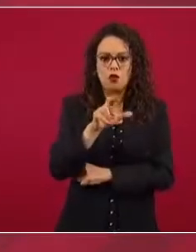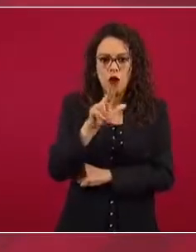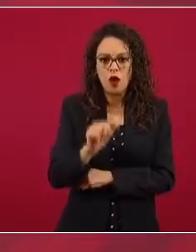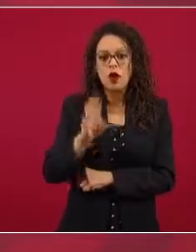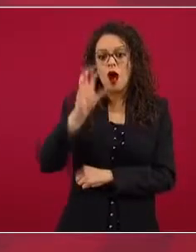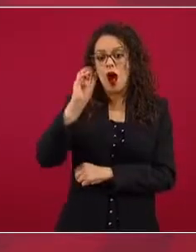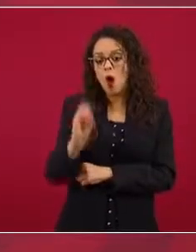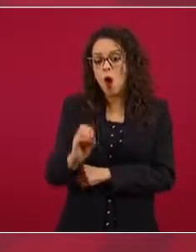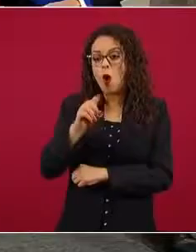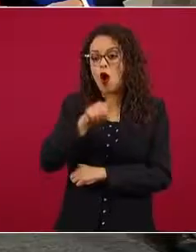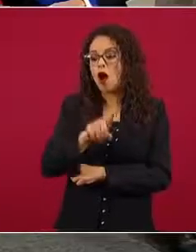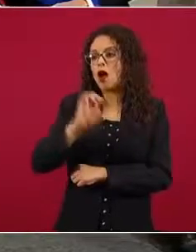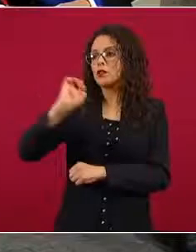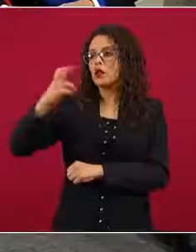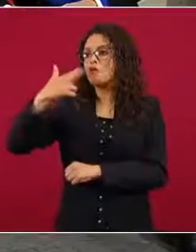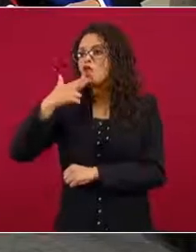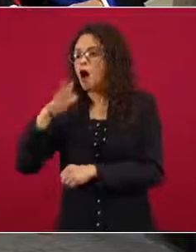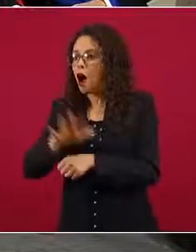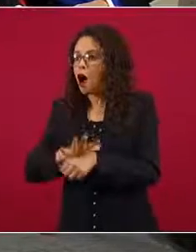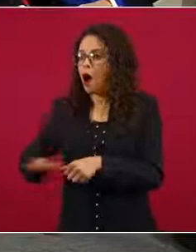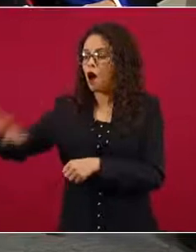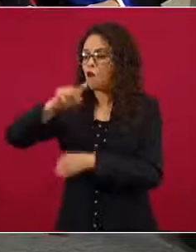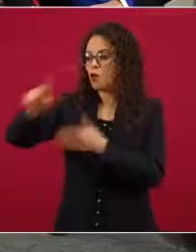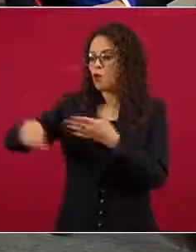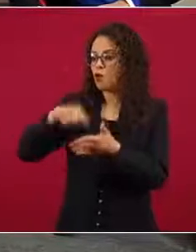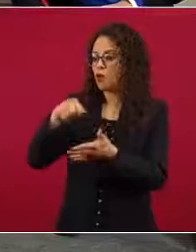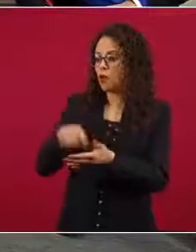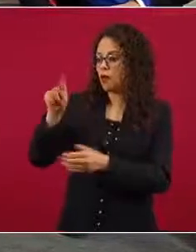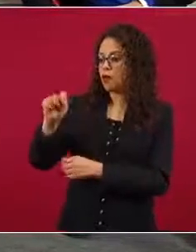Chihuahua, donde estén.